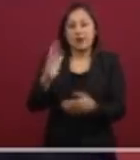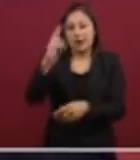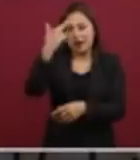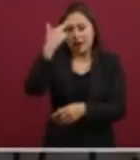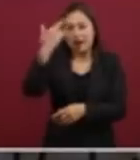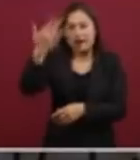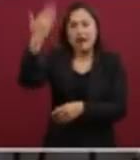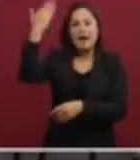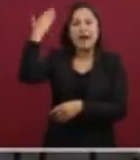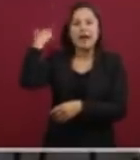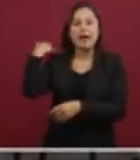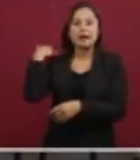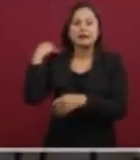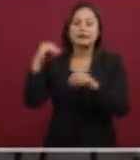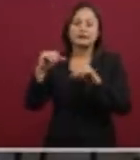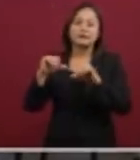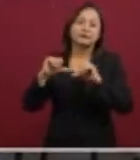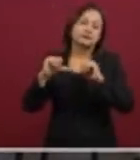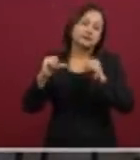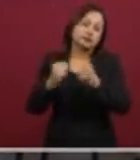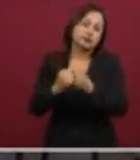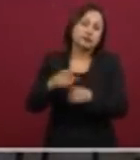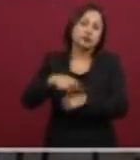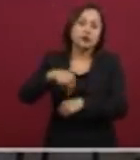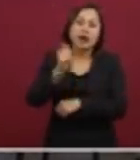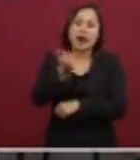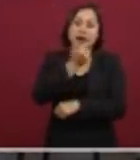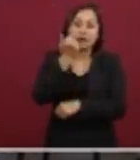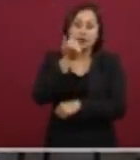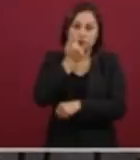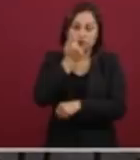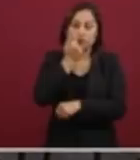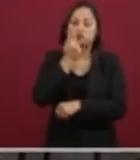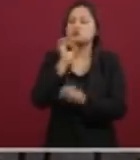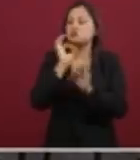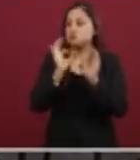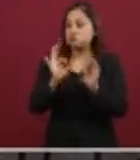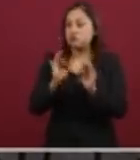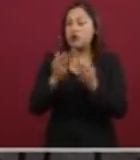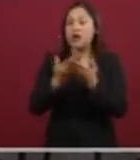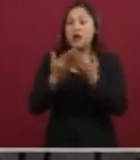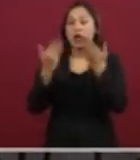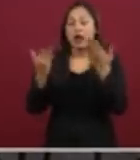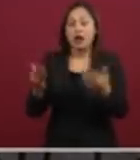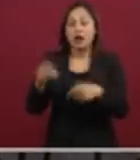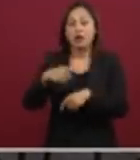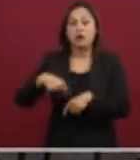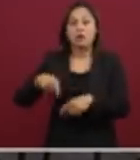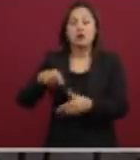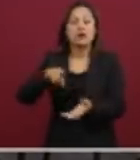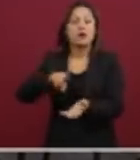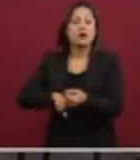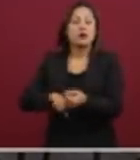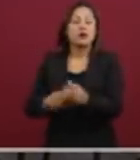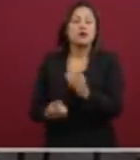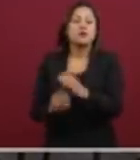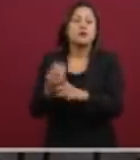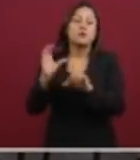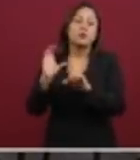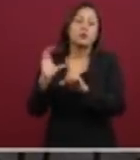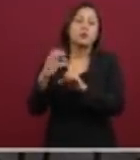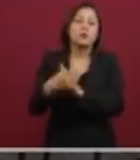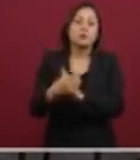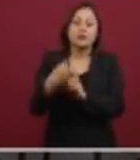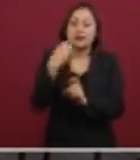sociedades de alumnos, pero queremos que se vayan creando comités en cada